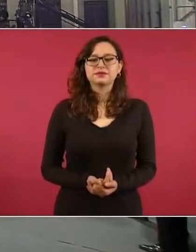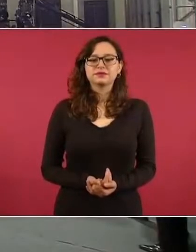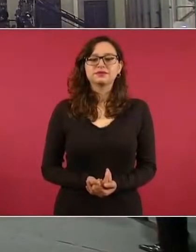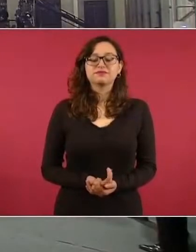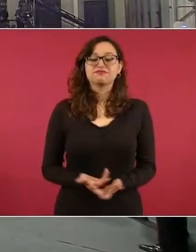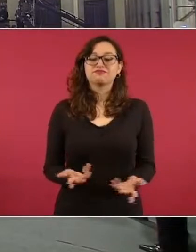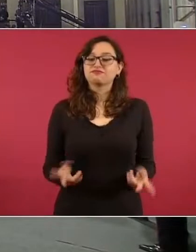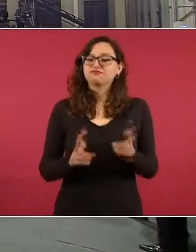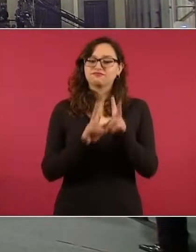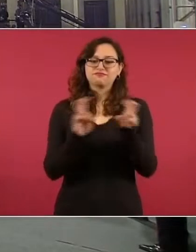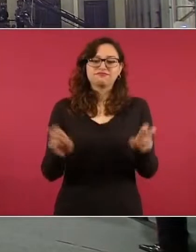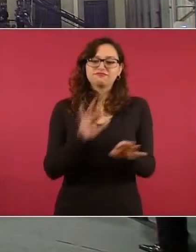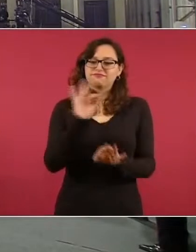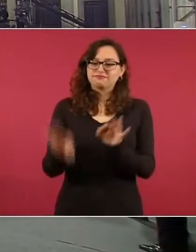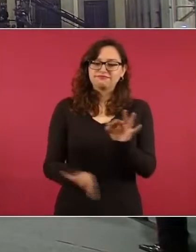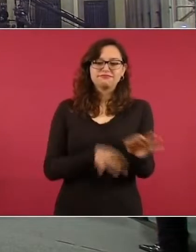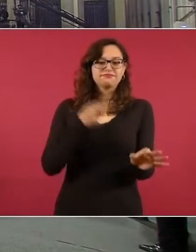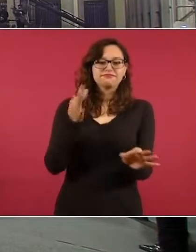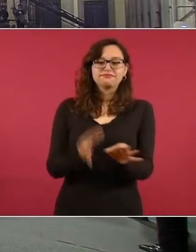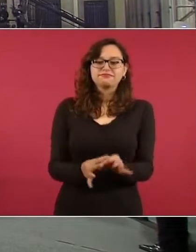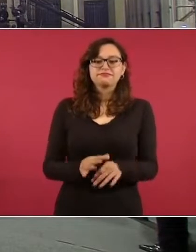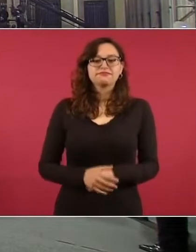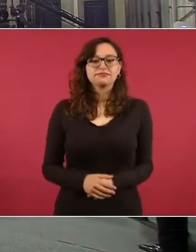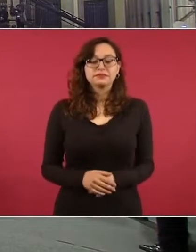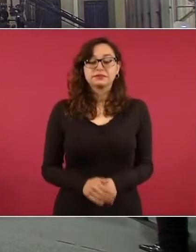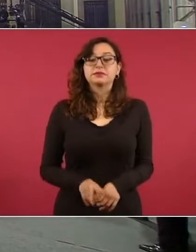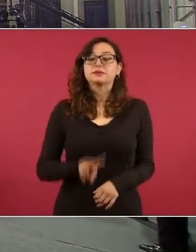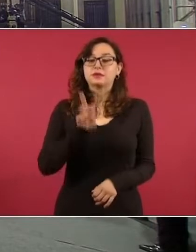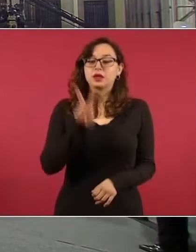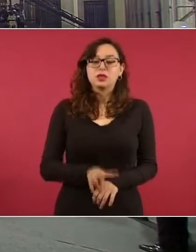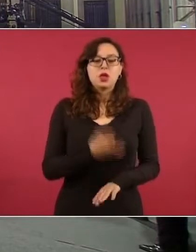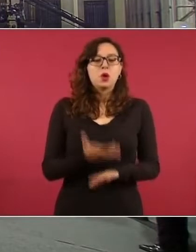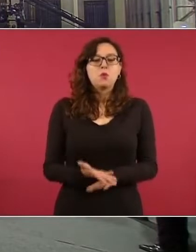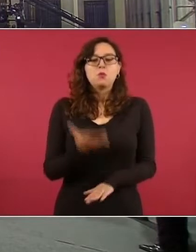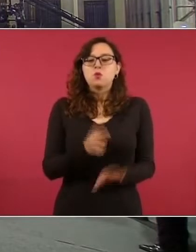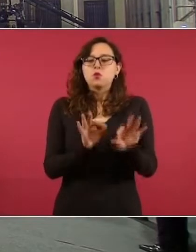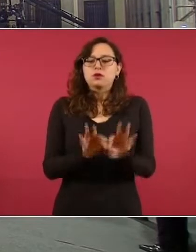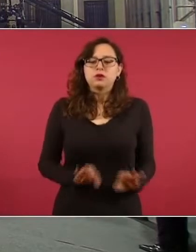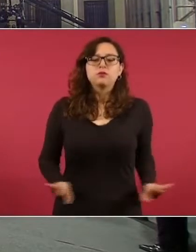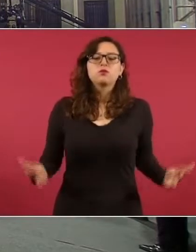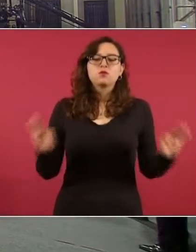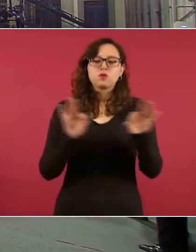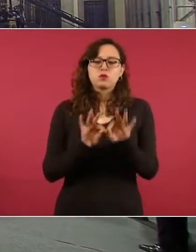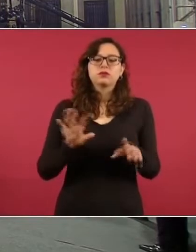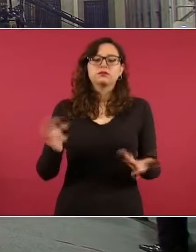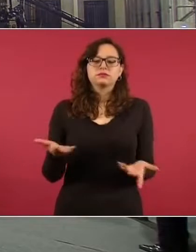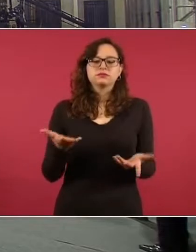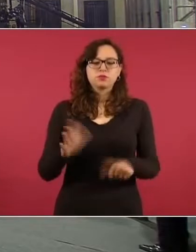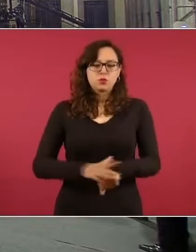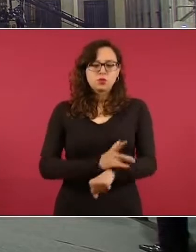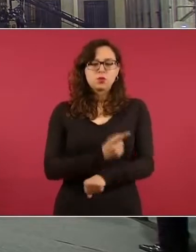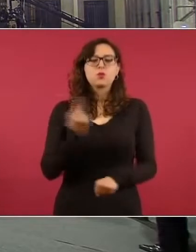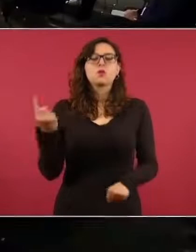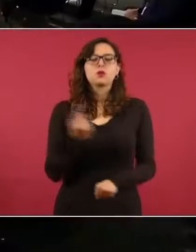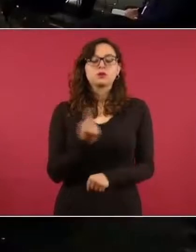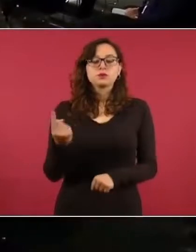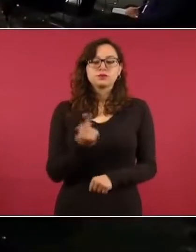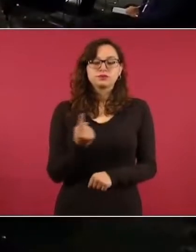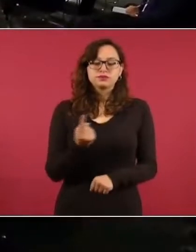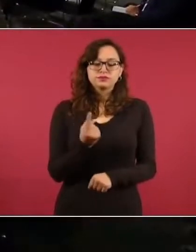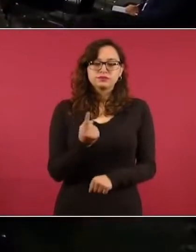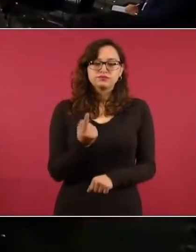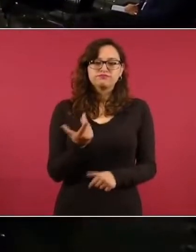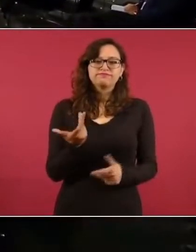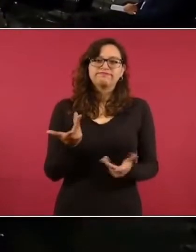El gobierno federal anuncia un acuerdo para tratar de frenar el alza inflacionaria en el país en los próximos meses. Este se basa en evitar